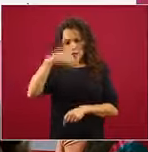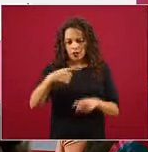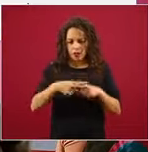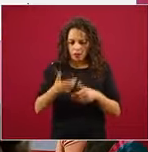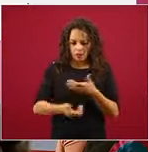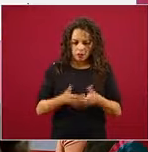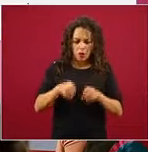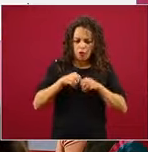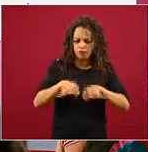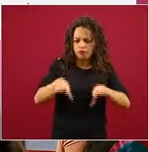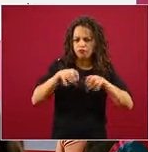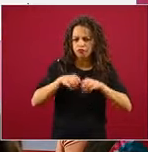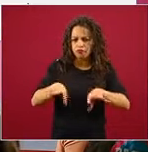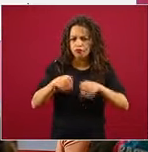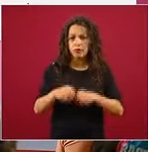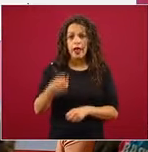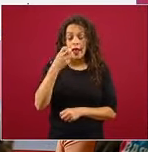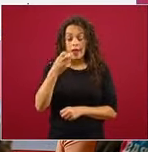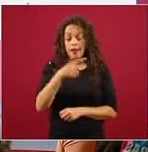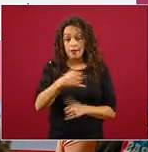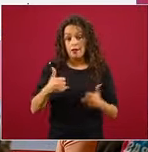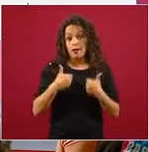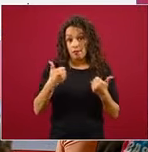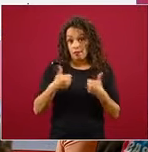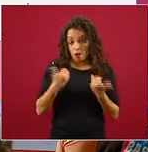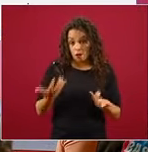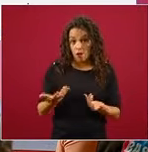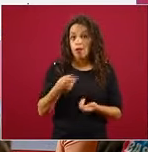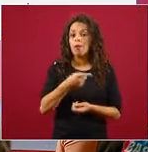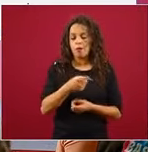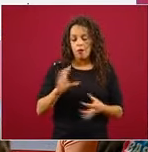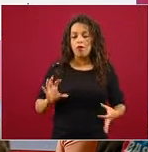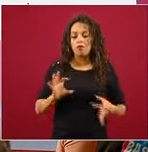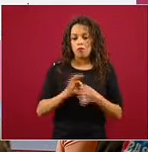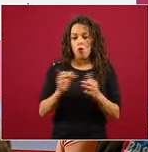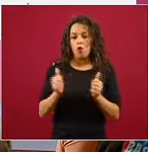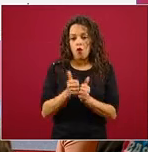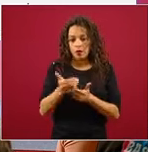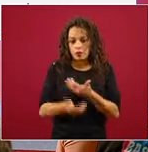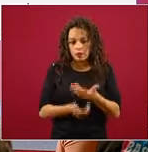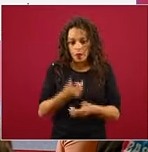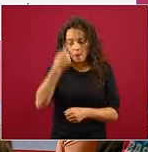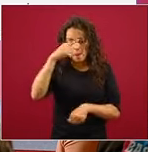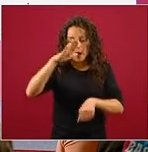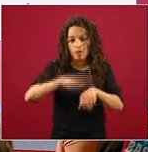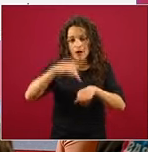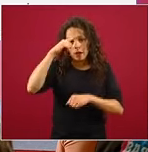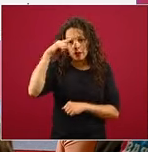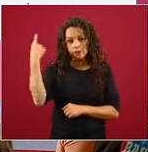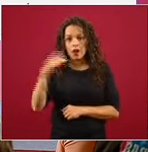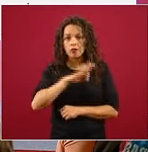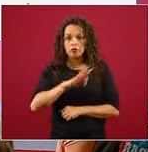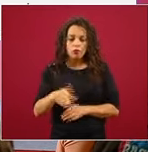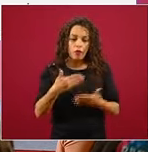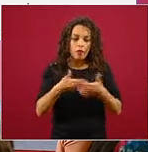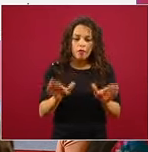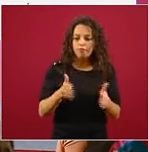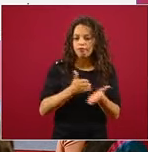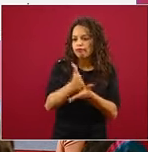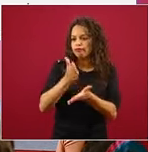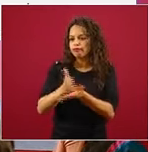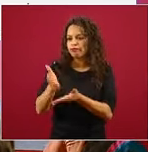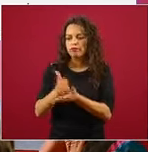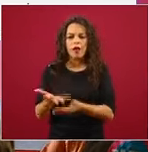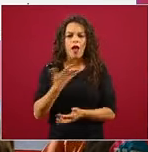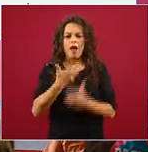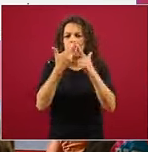ayudan a vincular a las y los adolescentes a los servicios y a facilitar el acceso a la información,